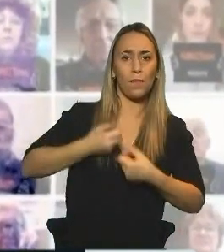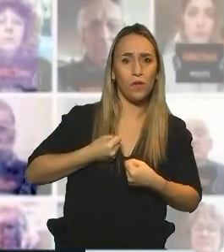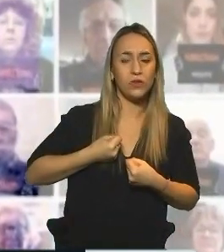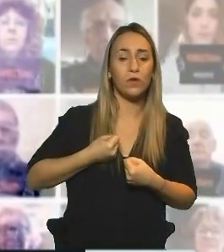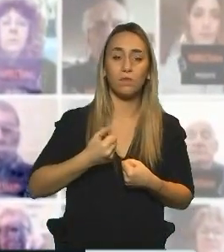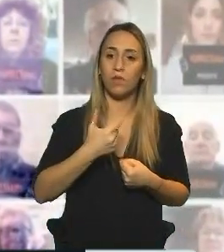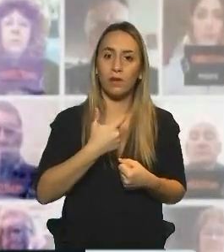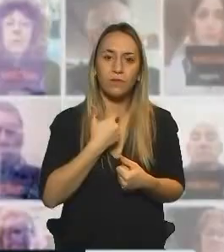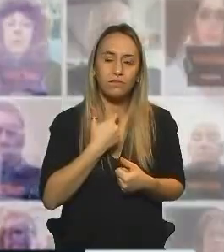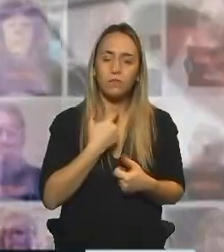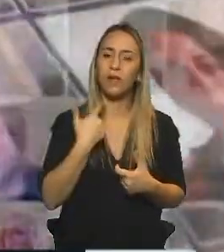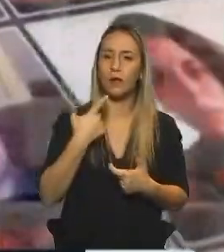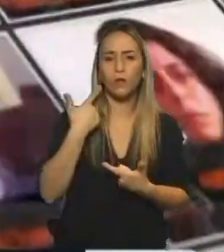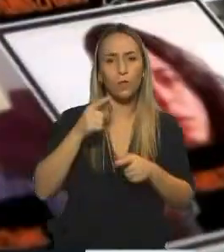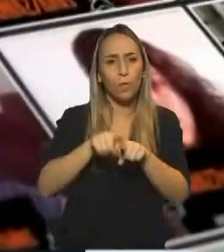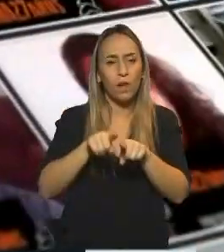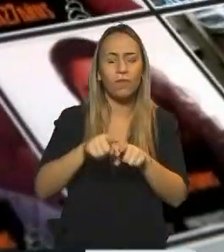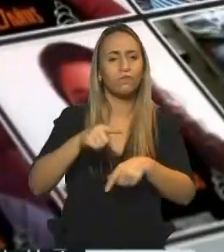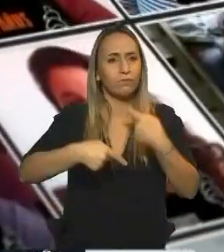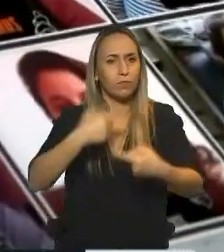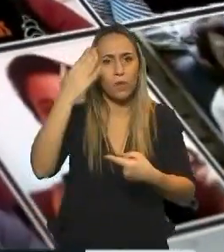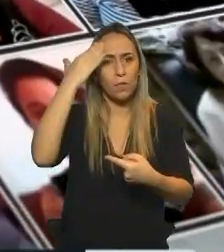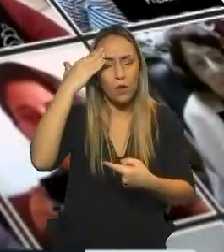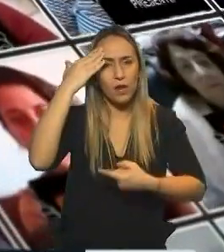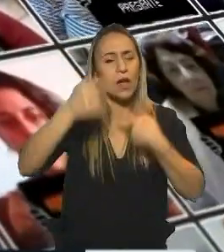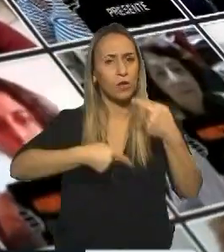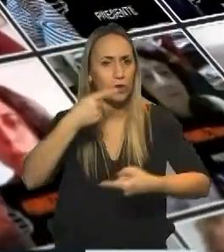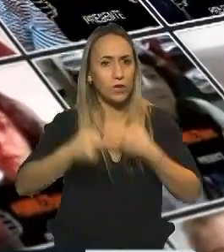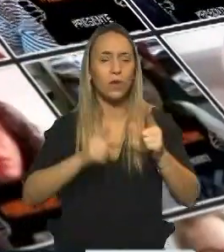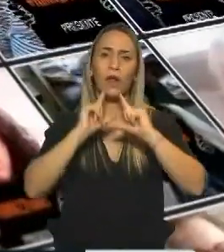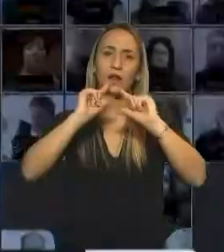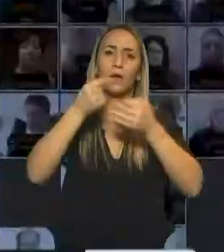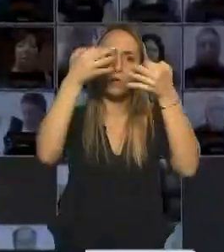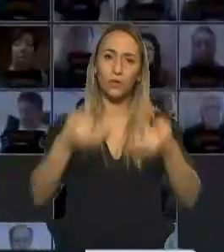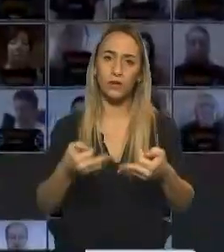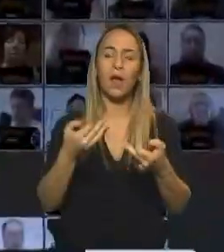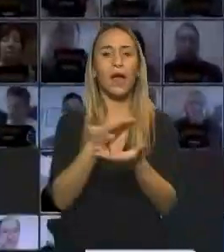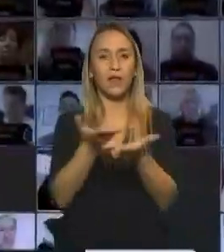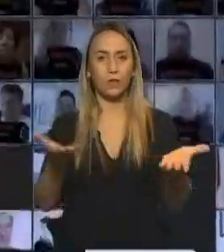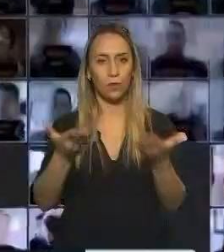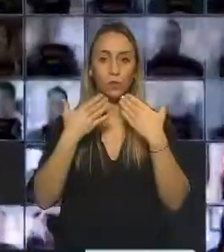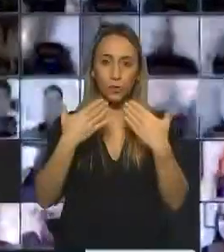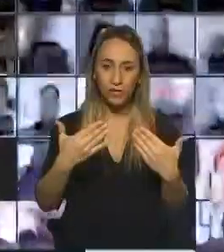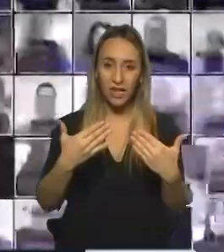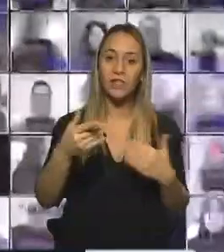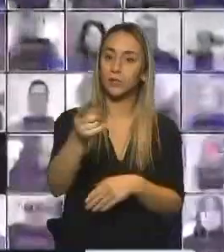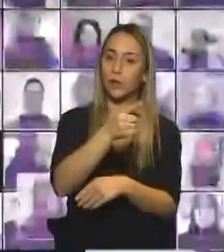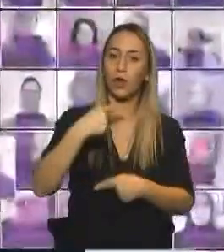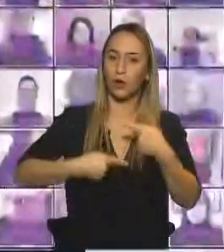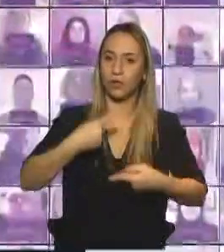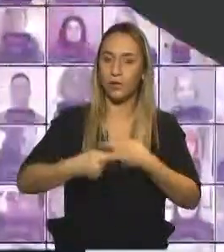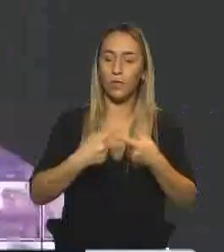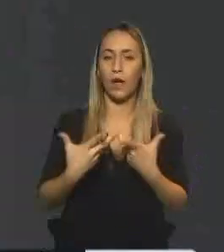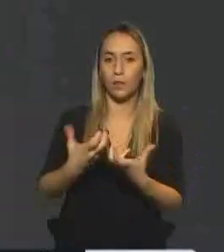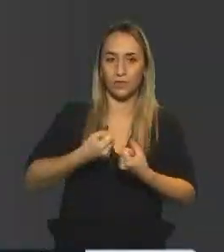fortalecer el ejercicio de la memoria y seguir reclamando justicia. A todos, muchas gracias por seguir